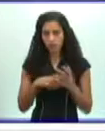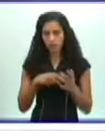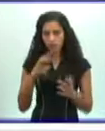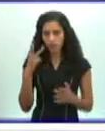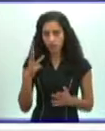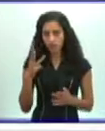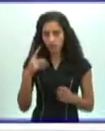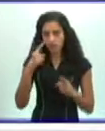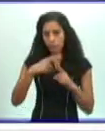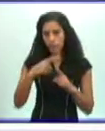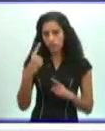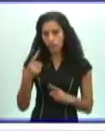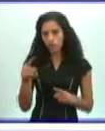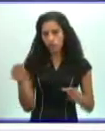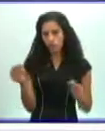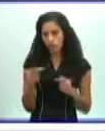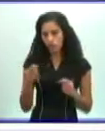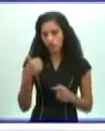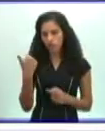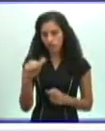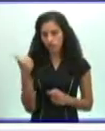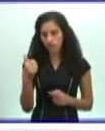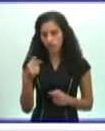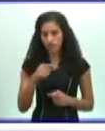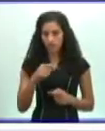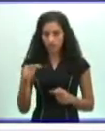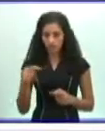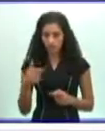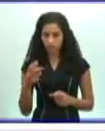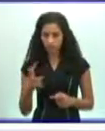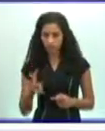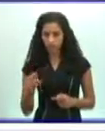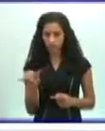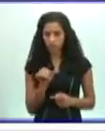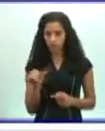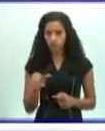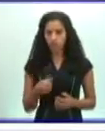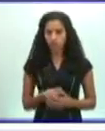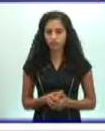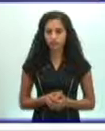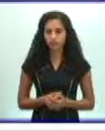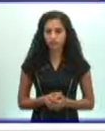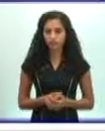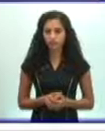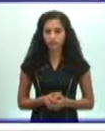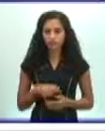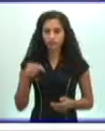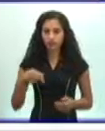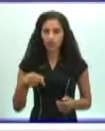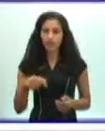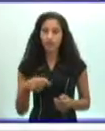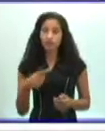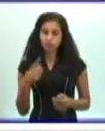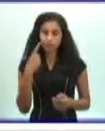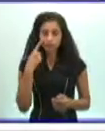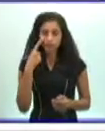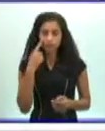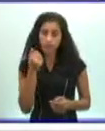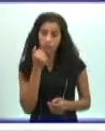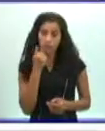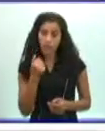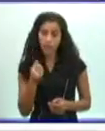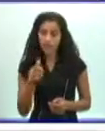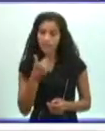ha dado 10 y hemos mantenido el denominador 3. Ahora te resultará mucho más